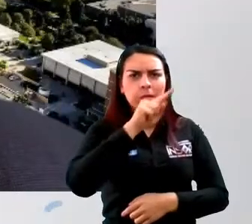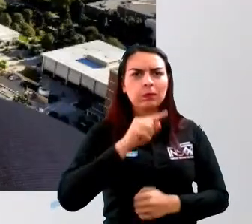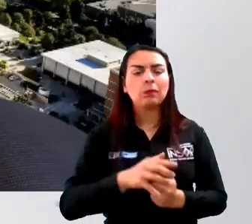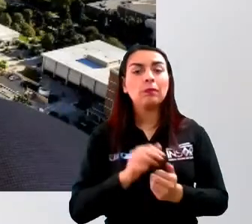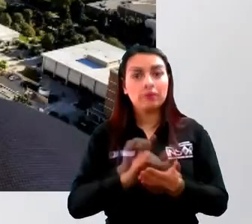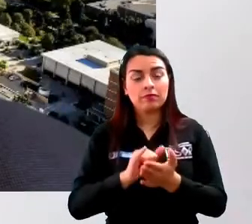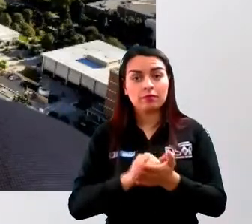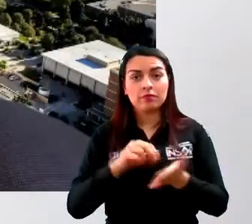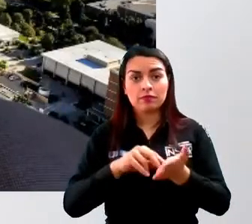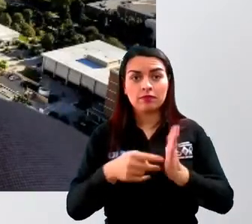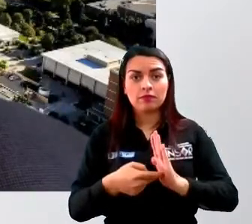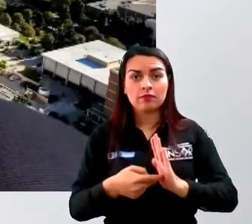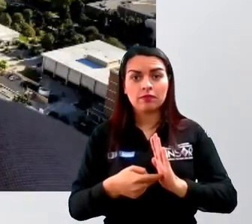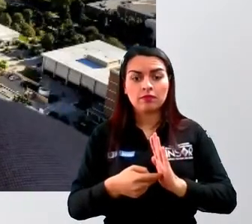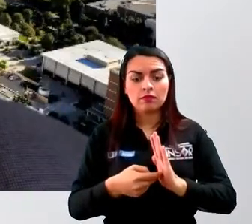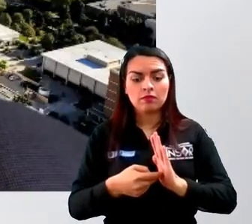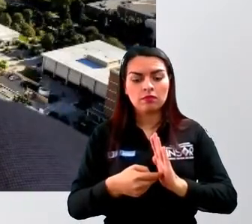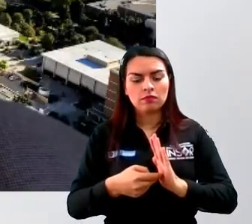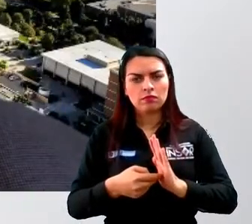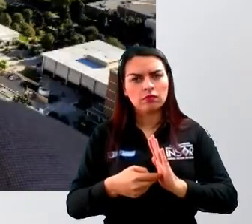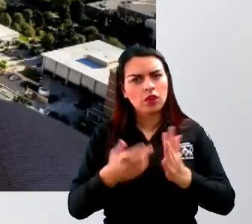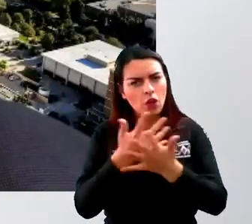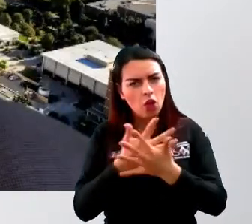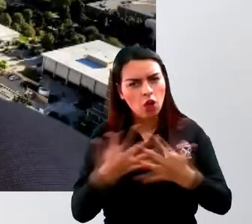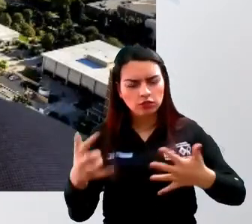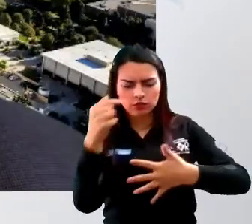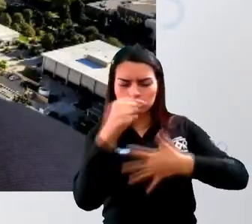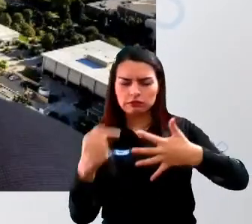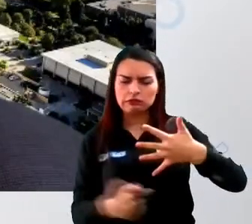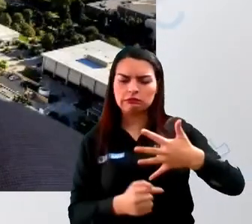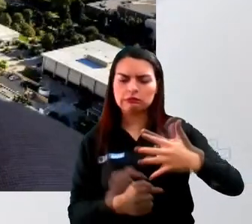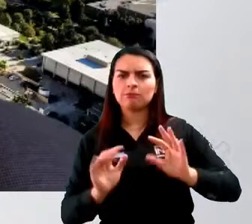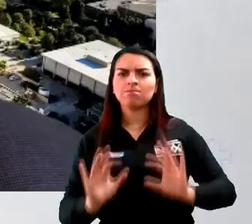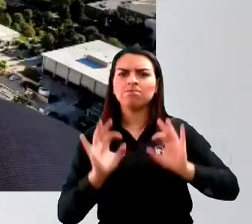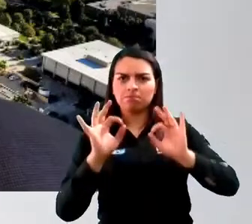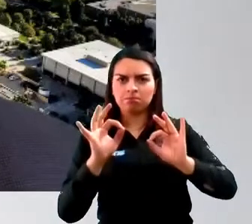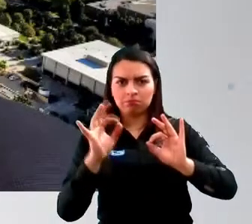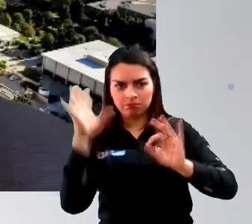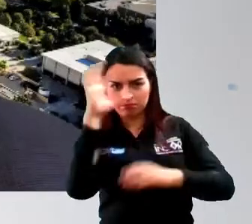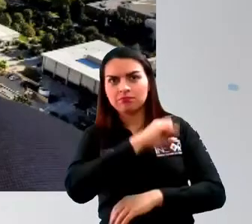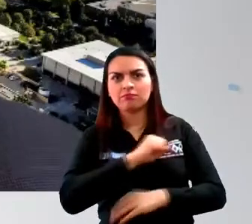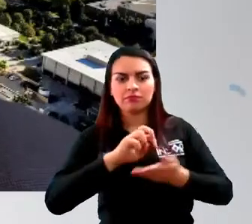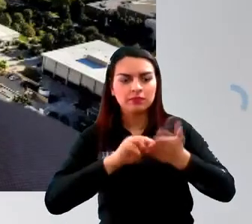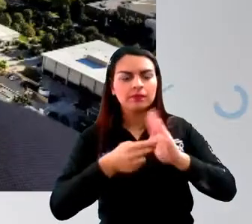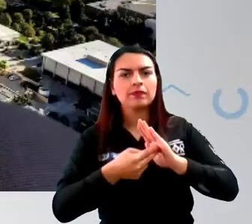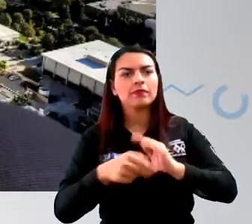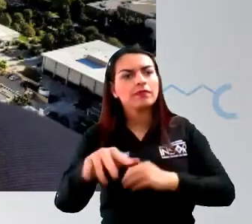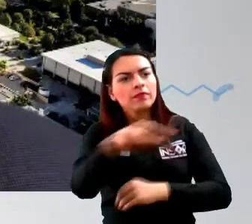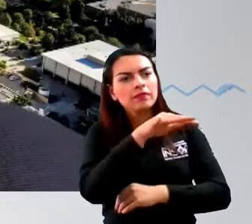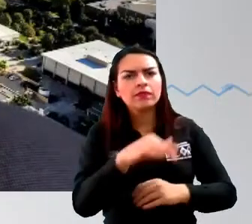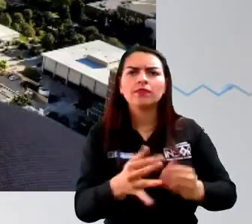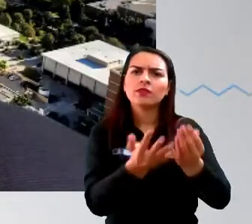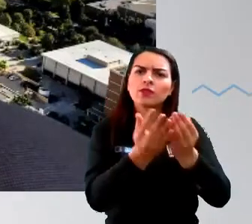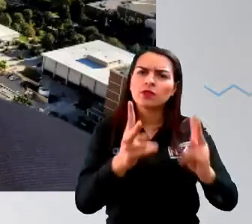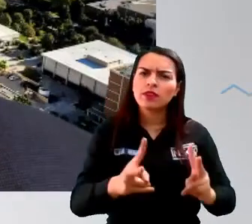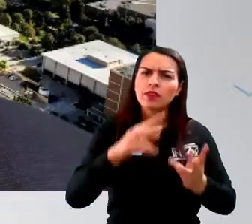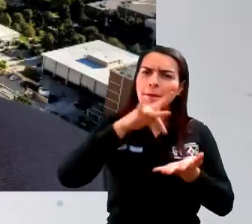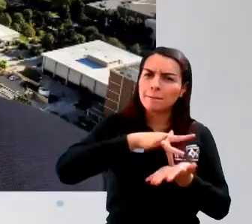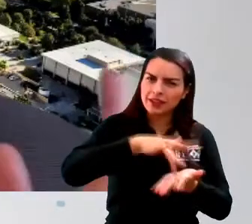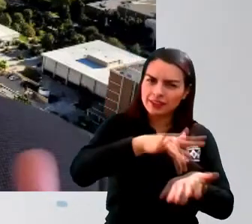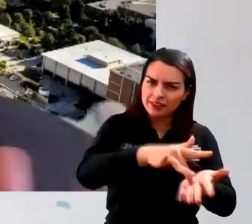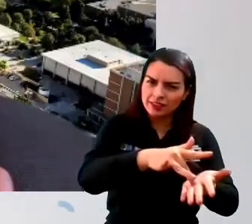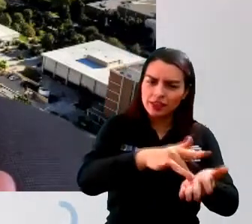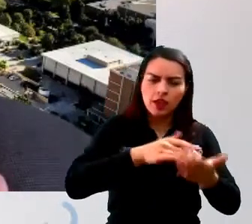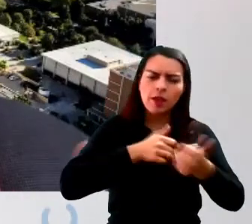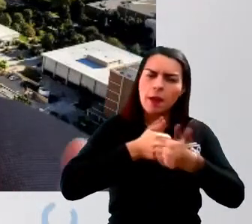preguntar unas cosas muy buenas, tener una comunicación con los estudiantes, participación con los estudiantes, hacerle seguimiento a los